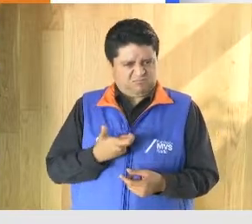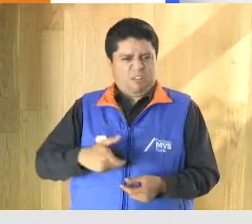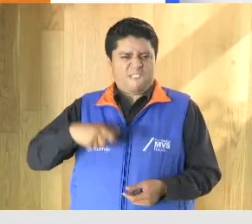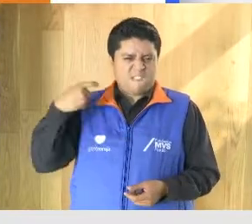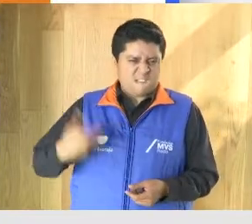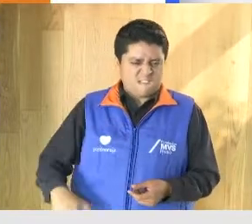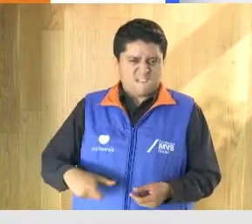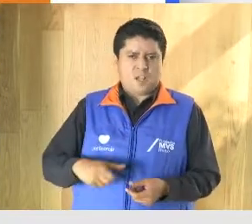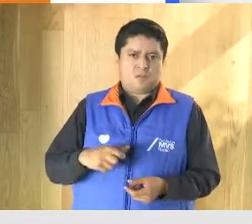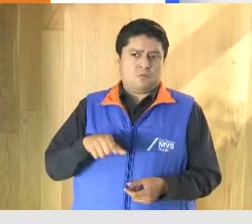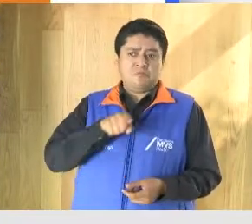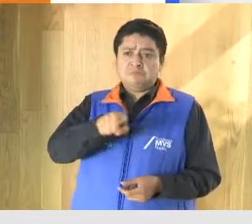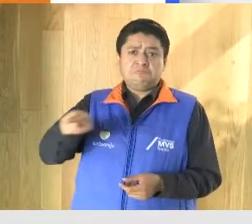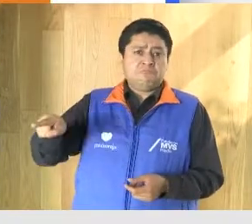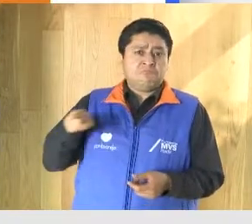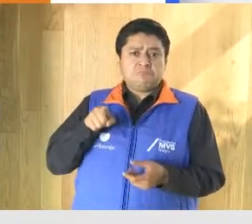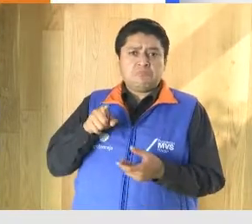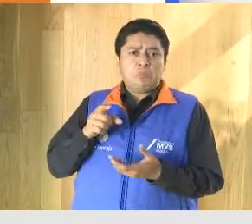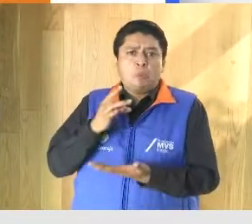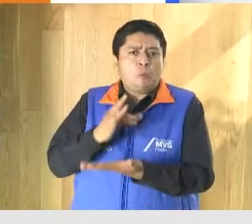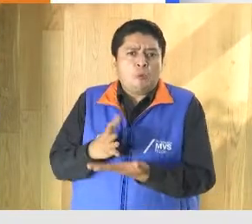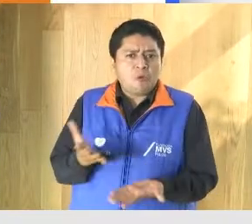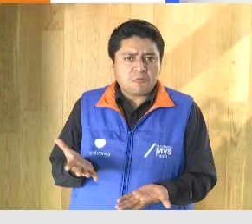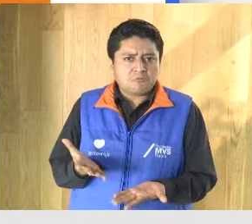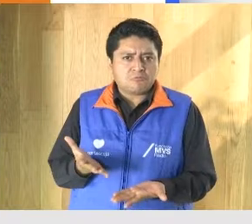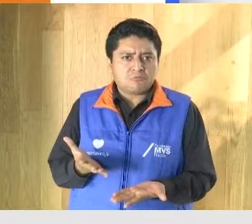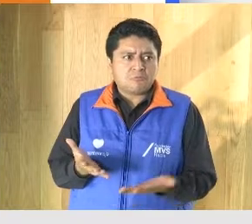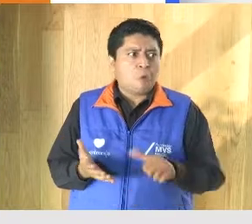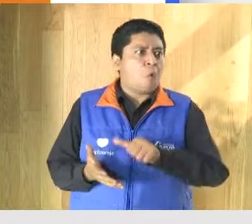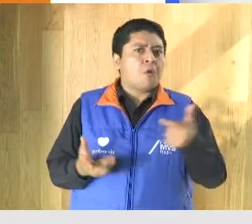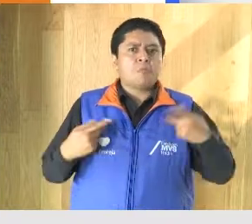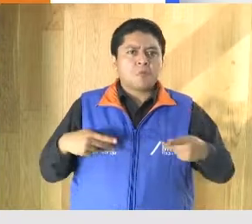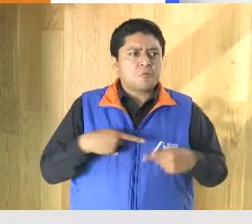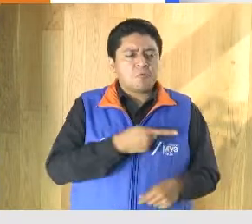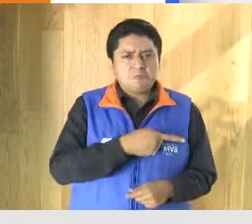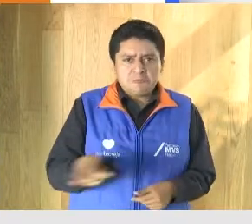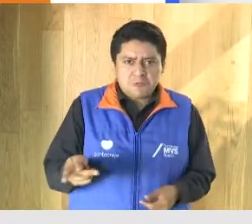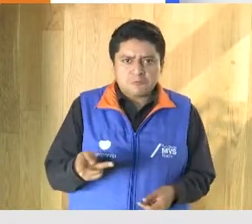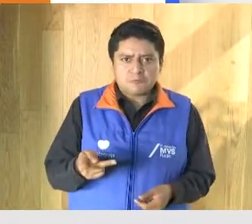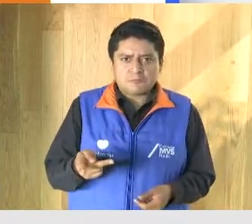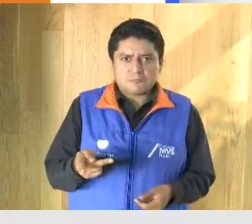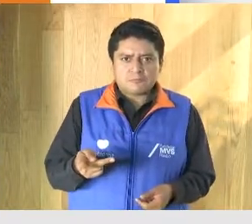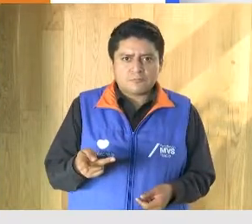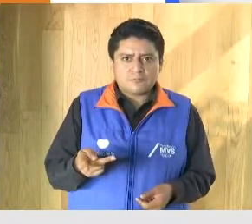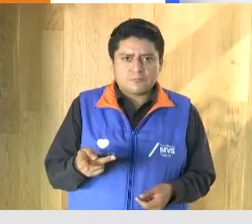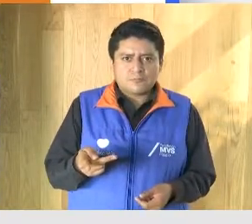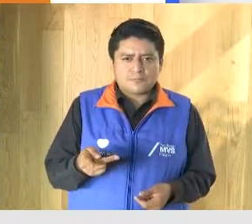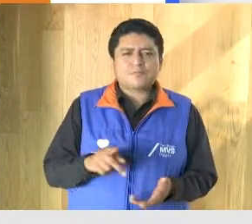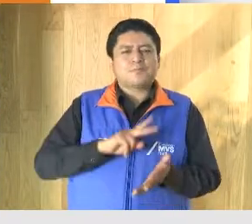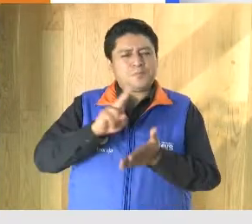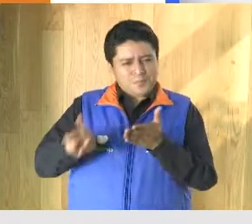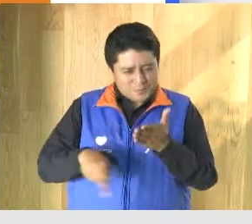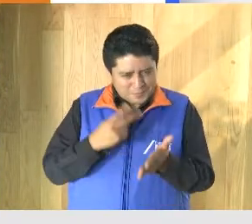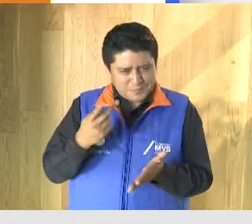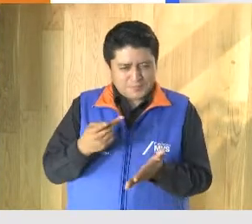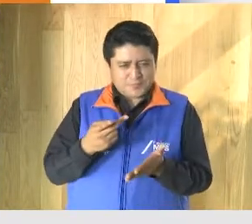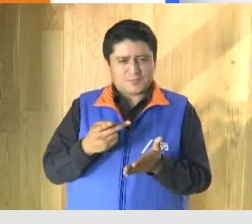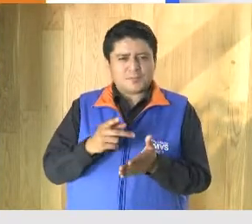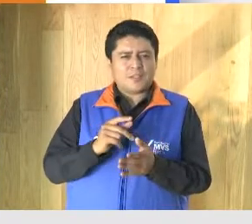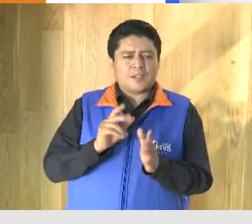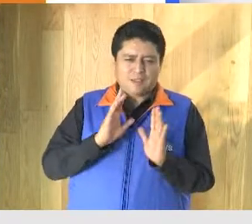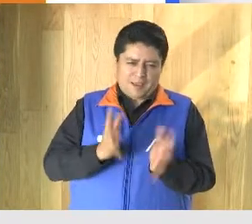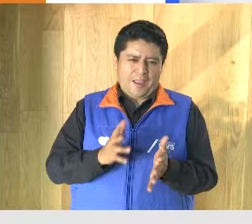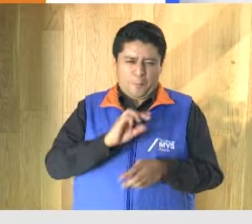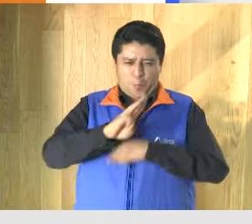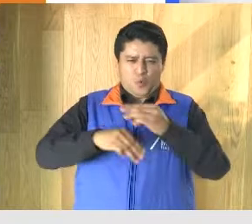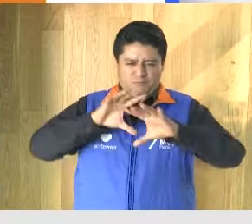en el que se identifica cuáles son los riesgos que tienen un mayor impacto de ocurrencia a nivel global y una mayor probabilidad